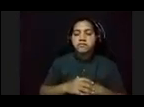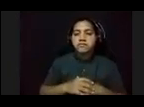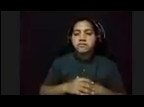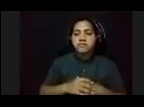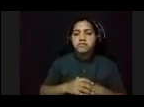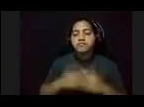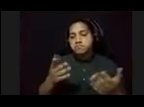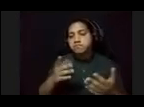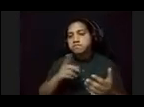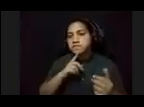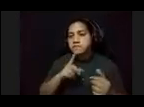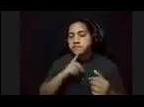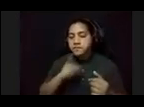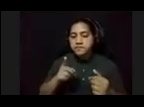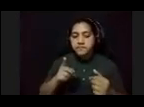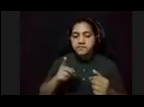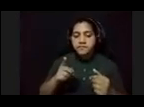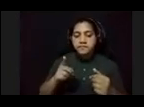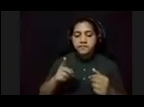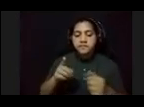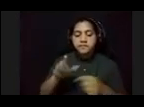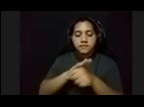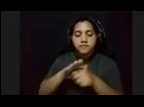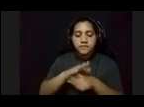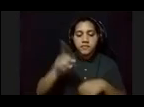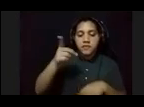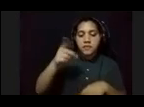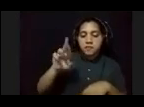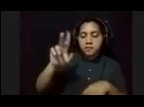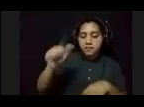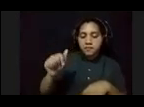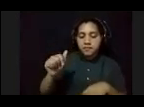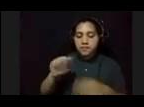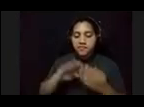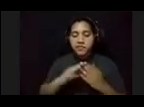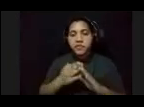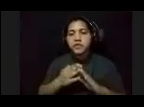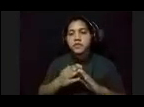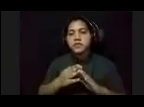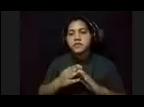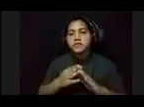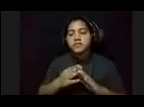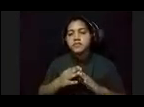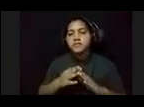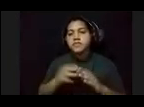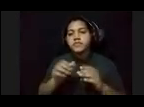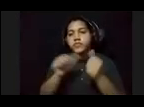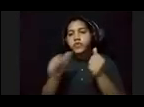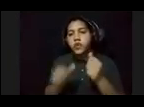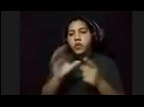Definitivamente, la barriada de La Perla es una comunidad con una subcultura e identidad